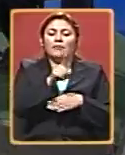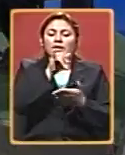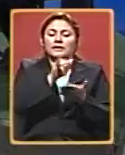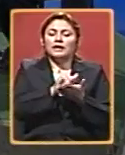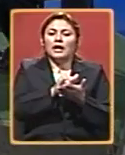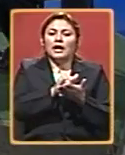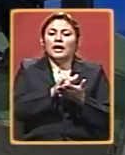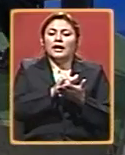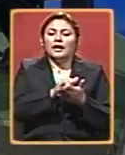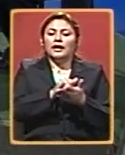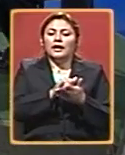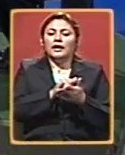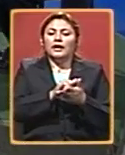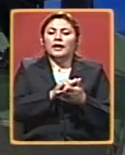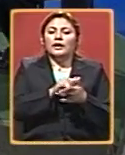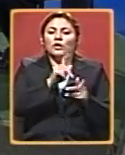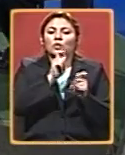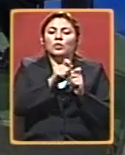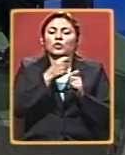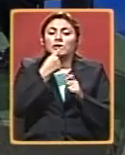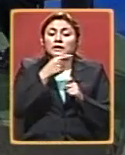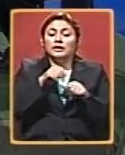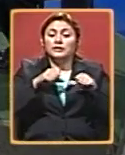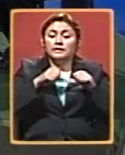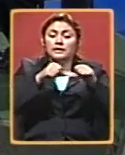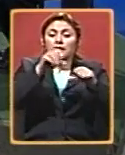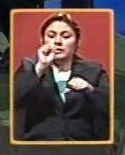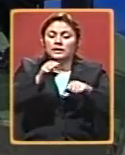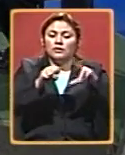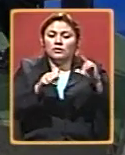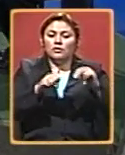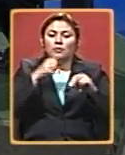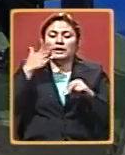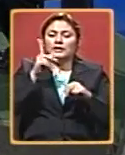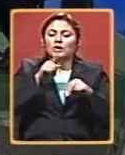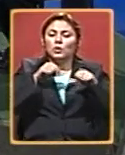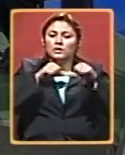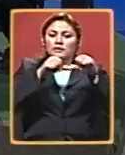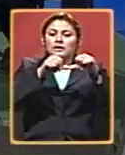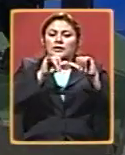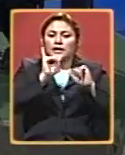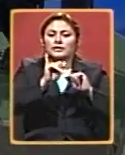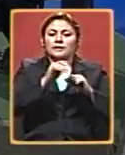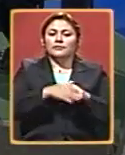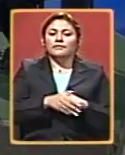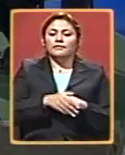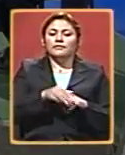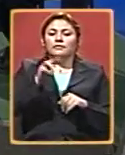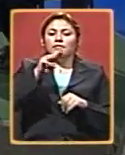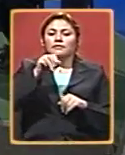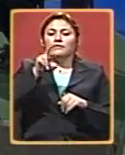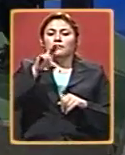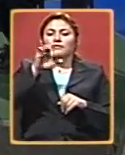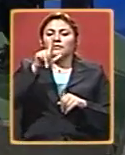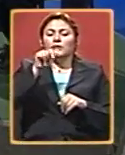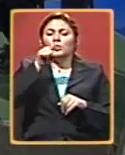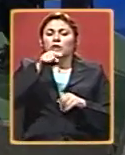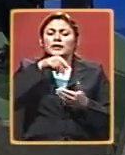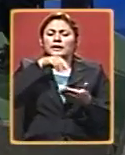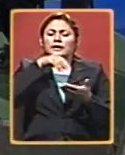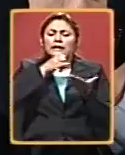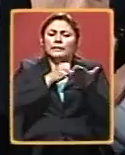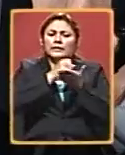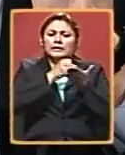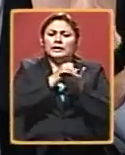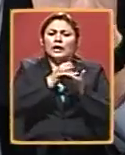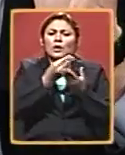un punto donde uno diría, ¿se va a seguir o no se va a seguir? Que a uno le parece que no se va a seguir por ese rumbo. Doña Marcela, usted ha investigado una serie de temas